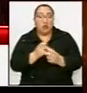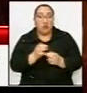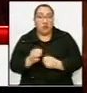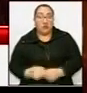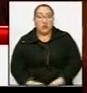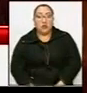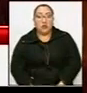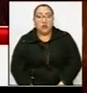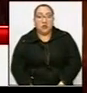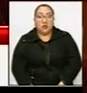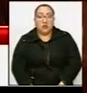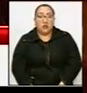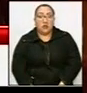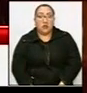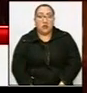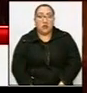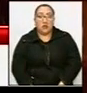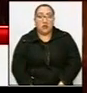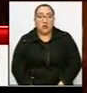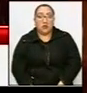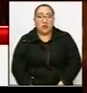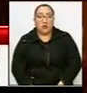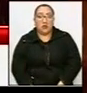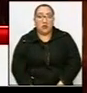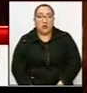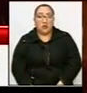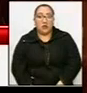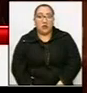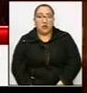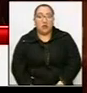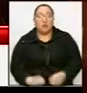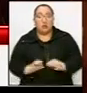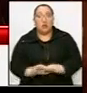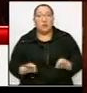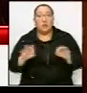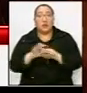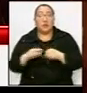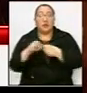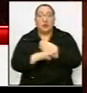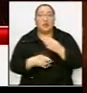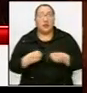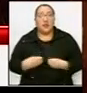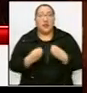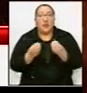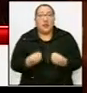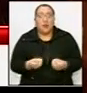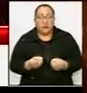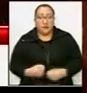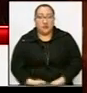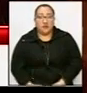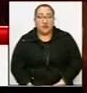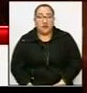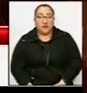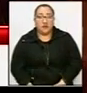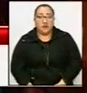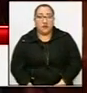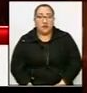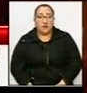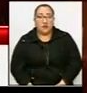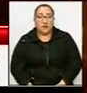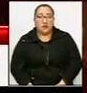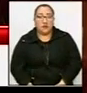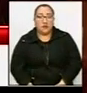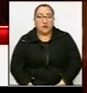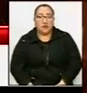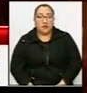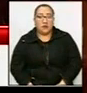provincia muy importante, no solamente para el Cusco, sino para el país en la medida en que provee del gas y tiene los recursos, o debiera tener